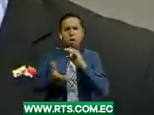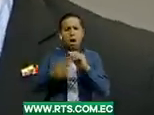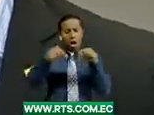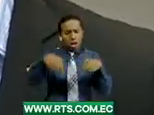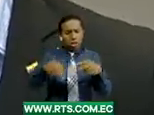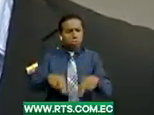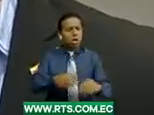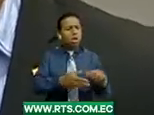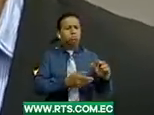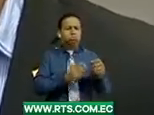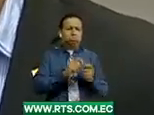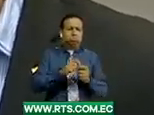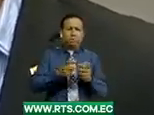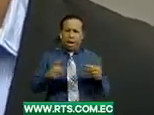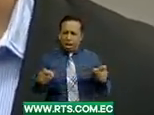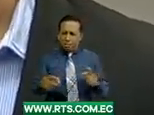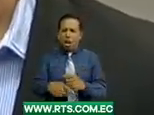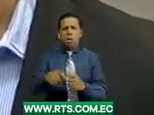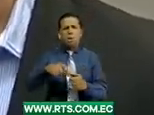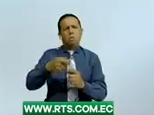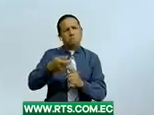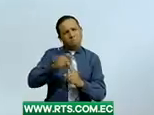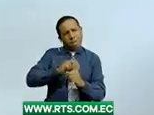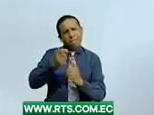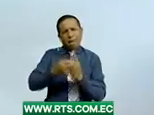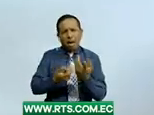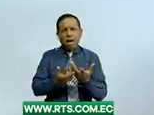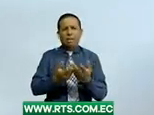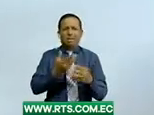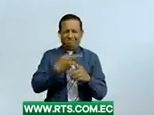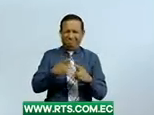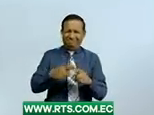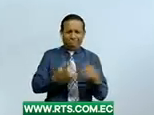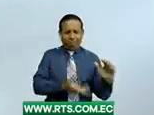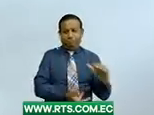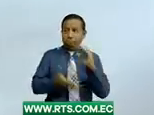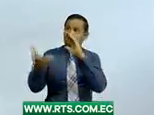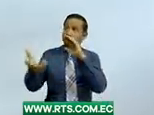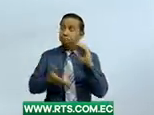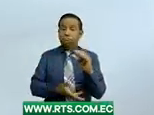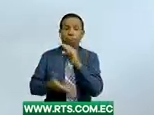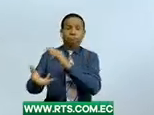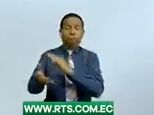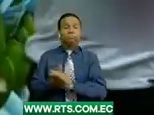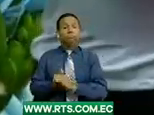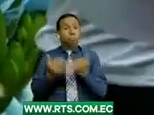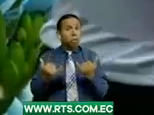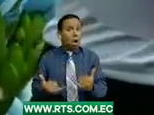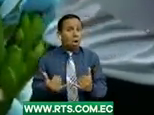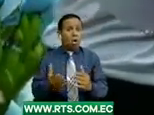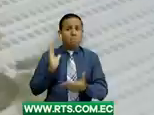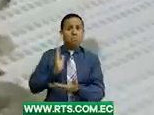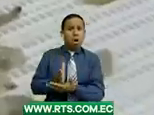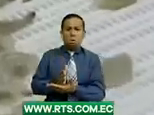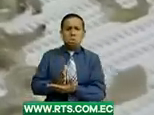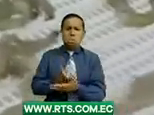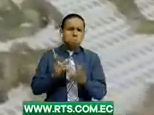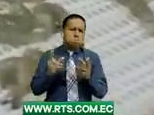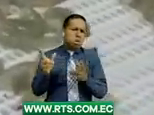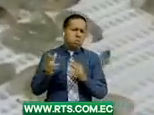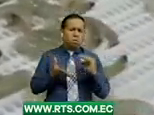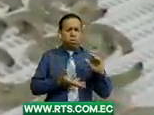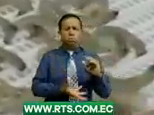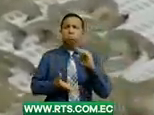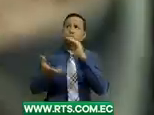y nuestro camarón, nuestro banano, pues reflejan esa calidad. Hasta el momento, el nivel de consumo sigue siendo el mismo que el año pasado,